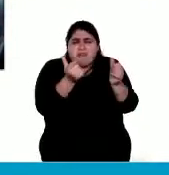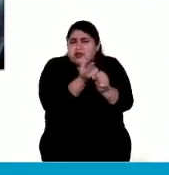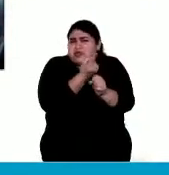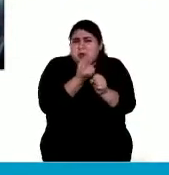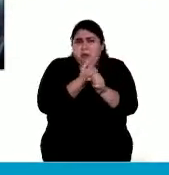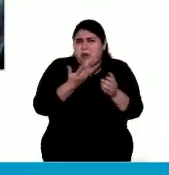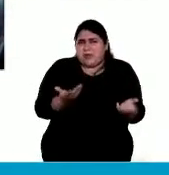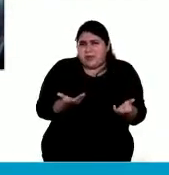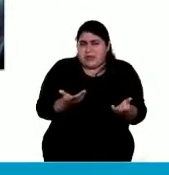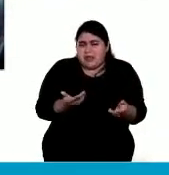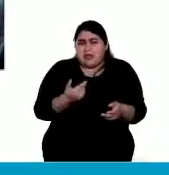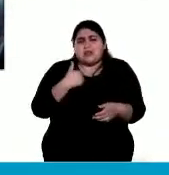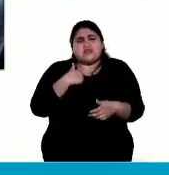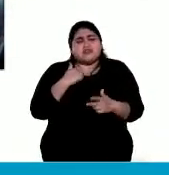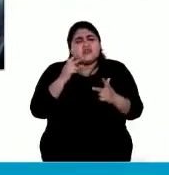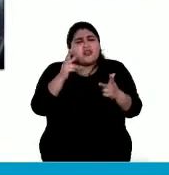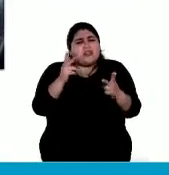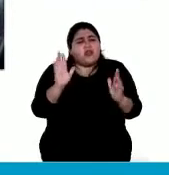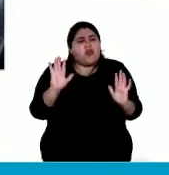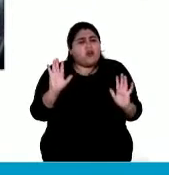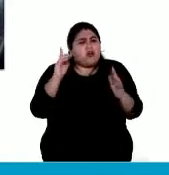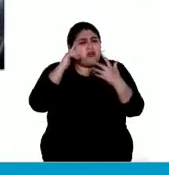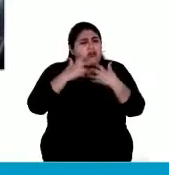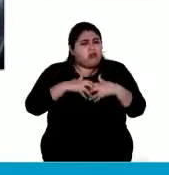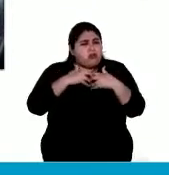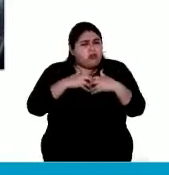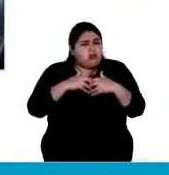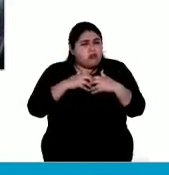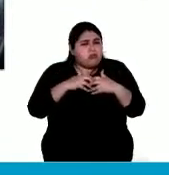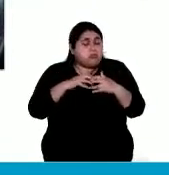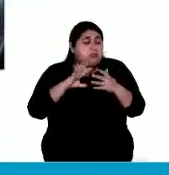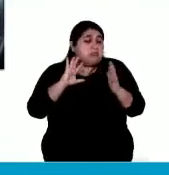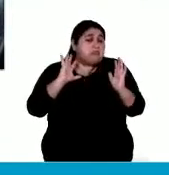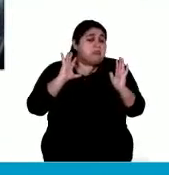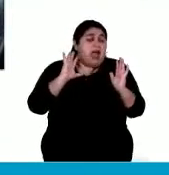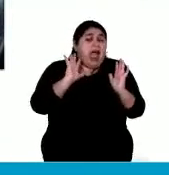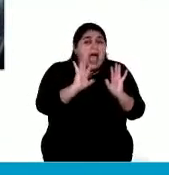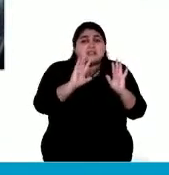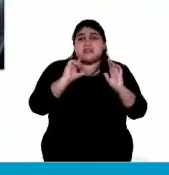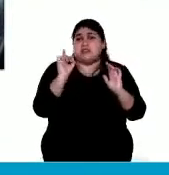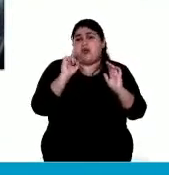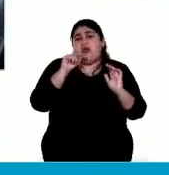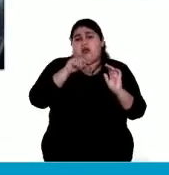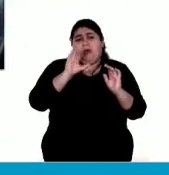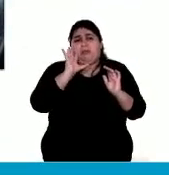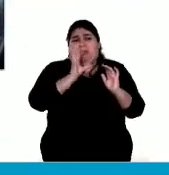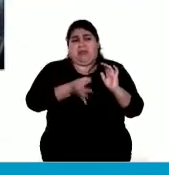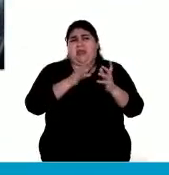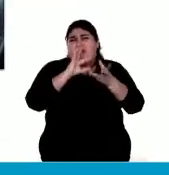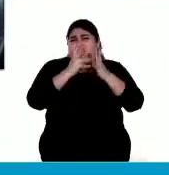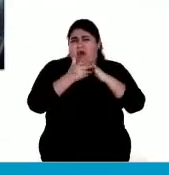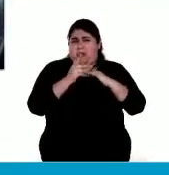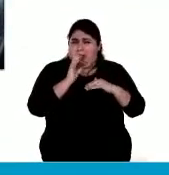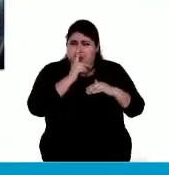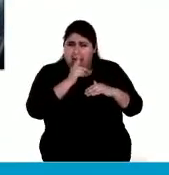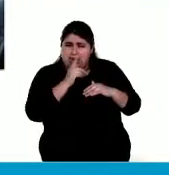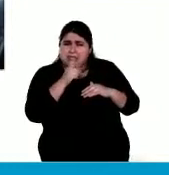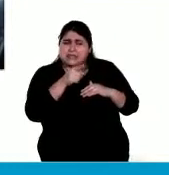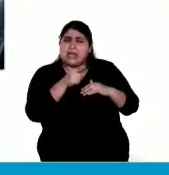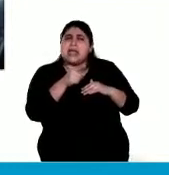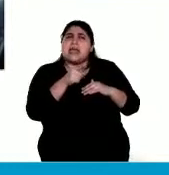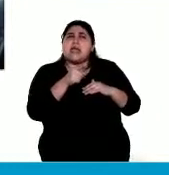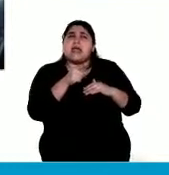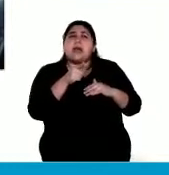es que no es casualidad lo que ha pasado. La bonaerense se transformó en un momento en una